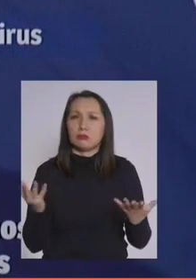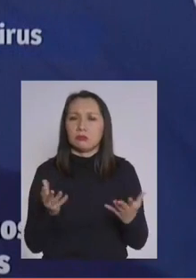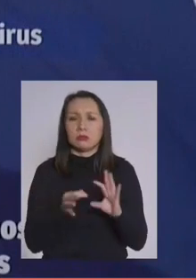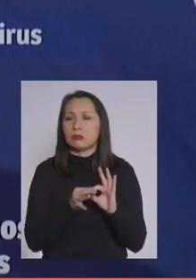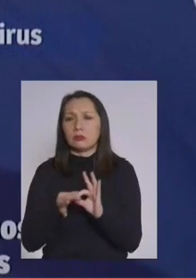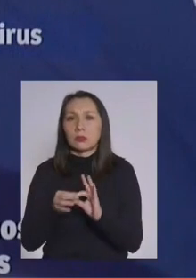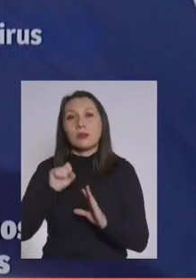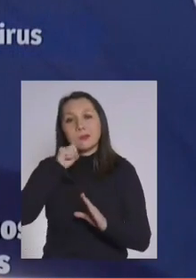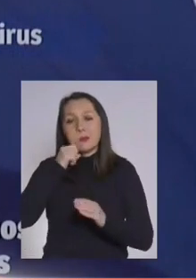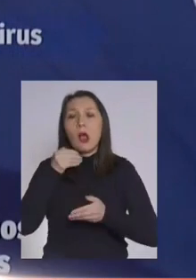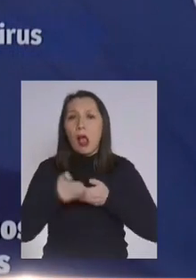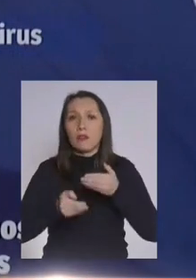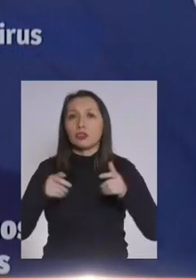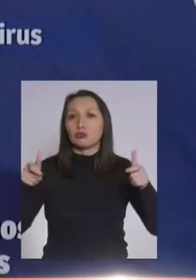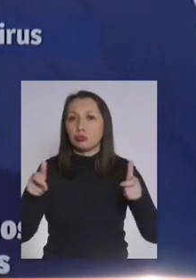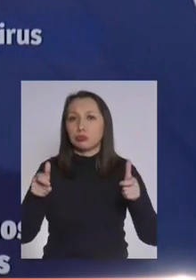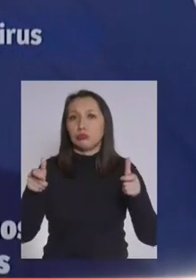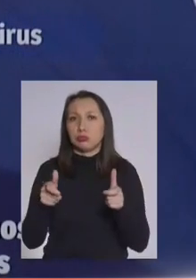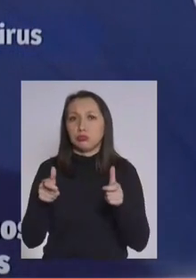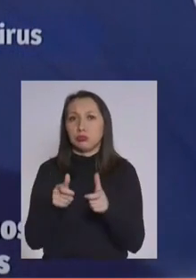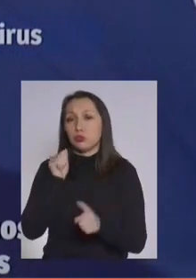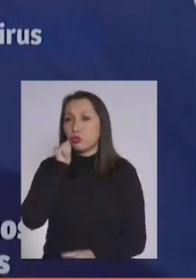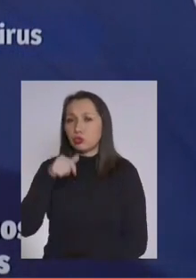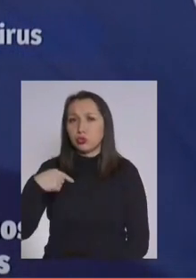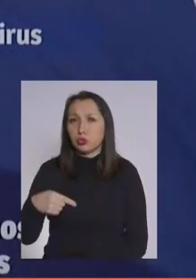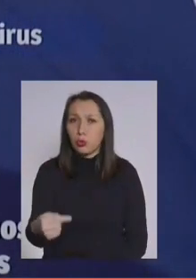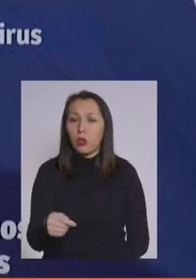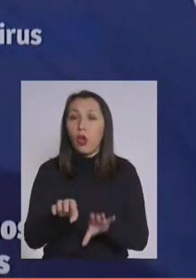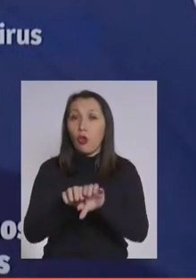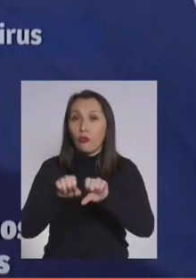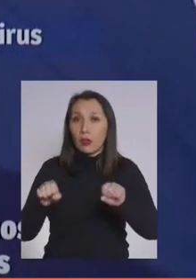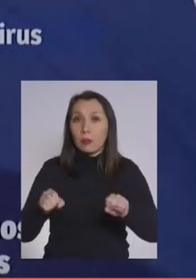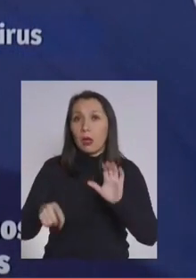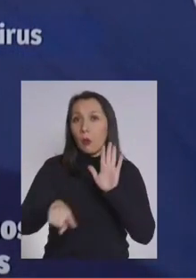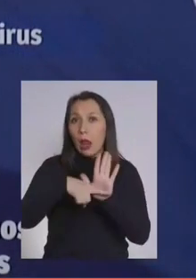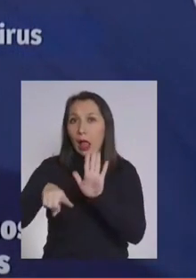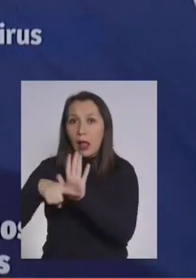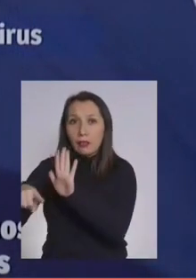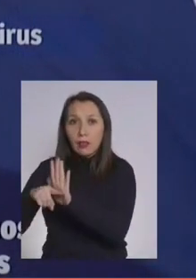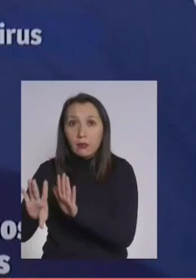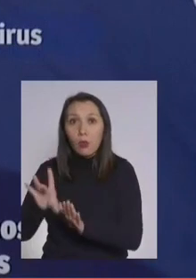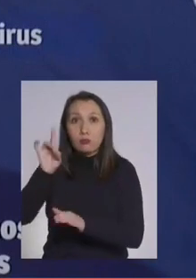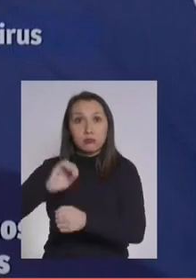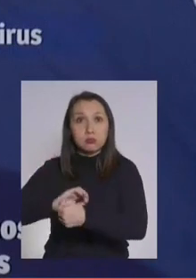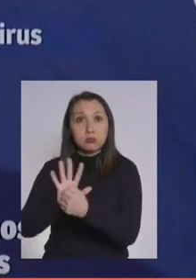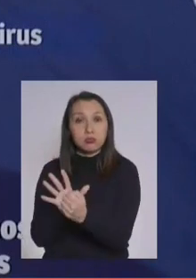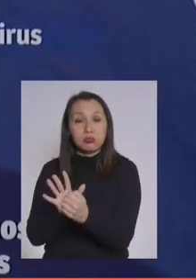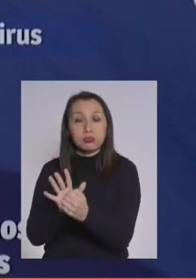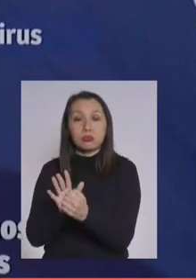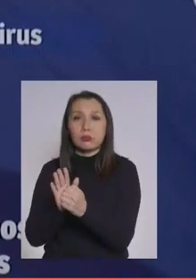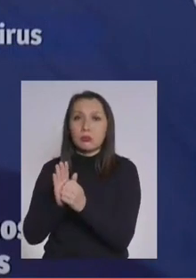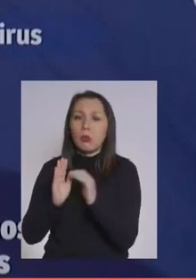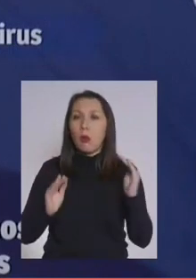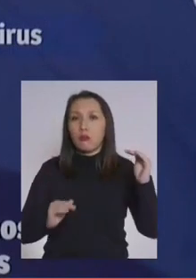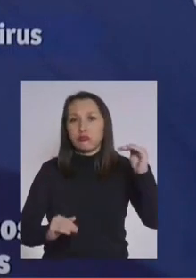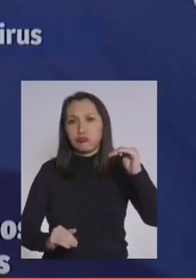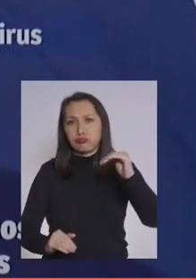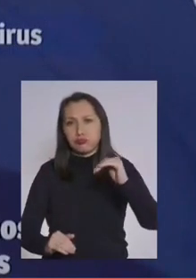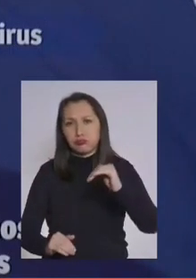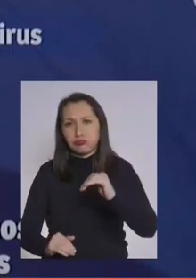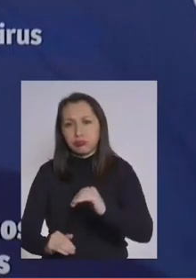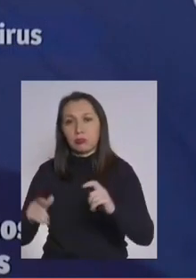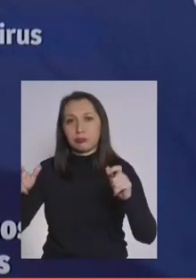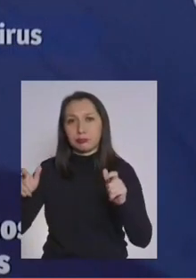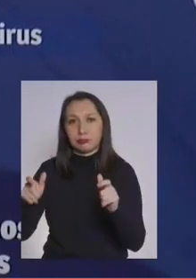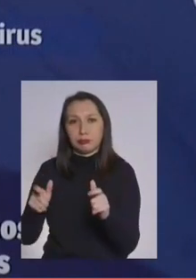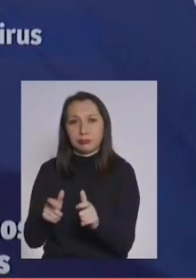seguimos avanzando esta caída de casos confirmados negativa esta caída es muy importante de casos confirmados